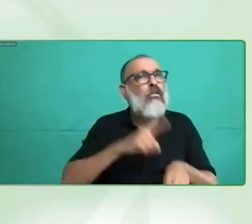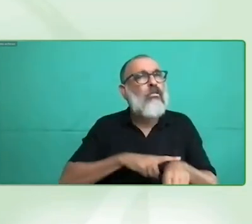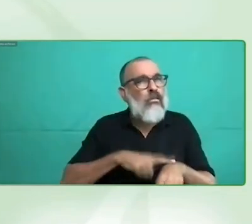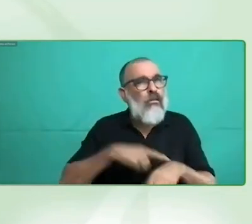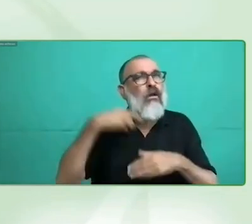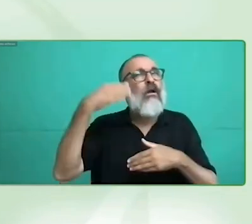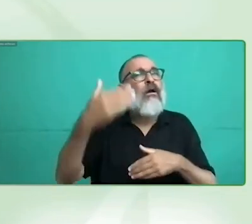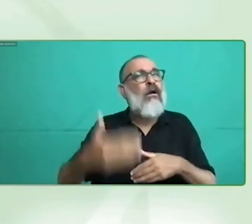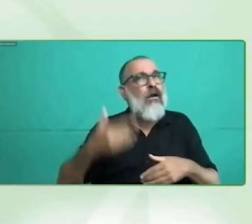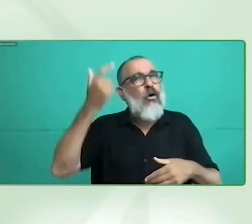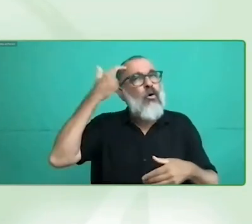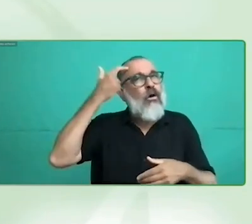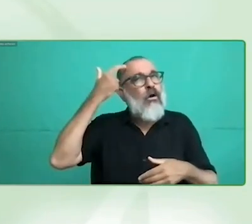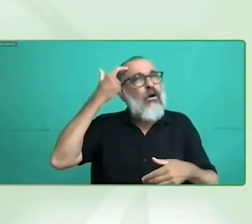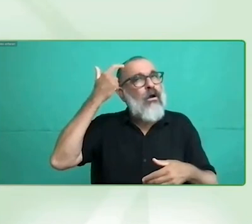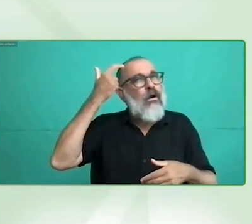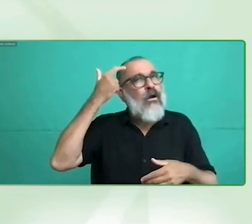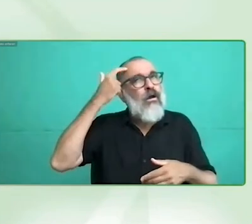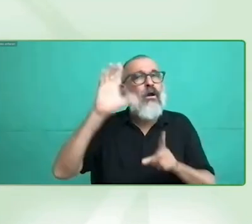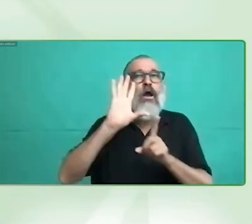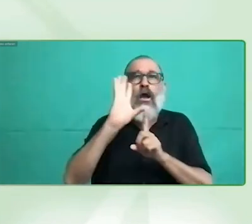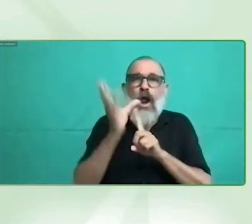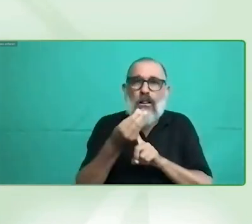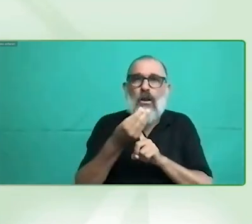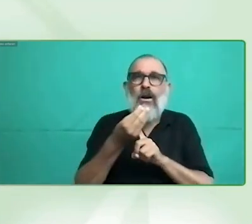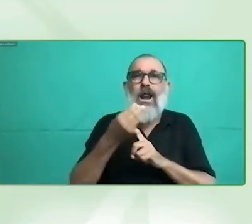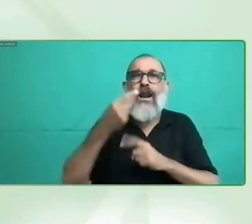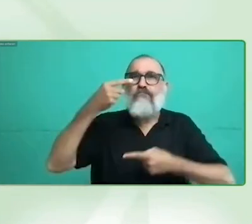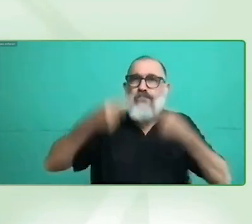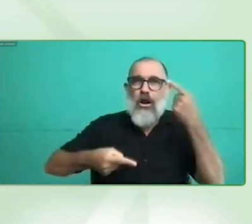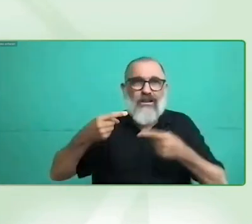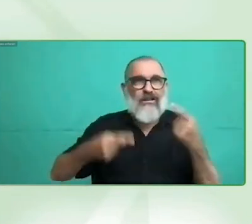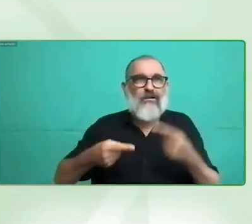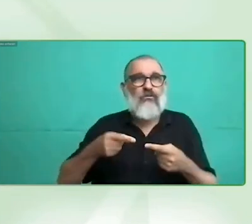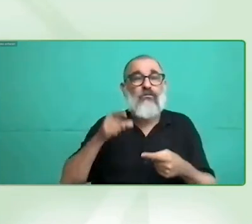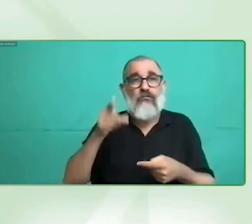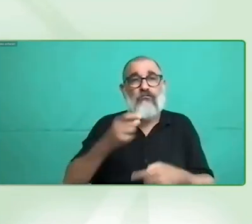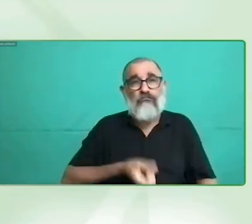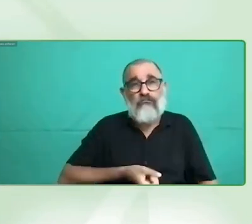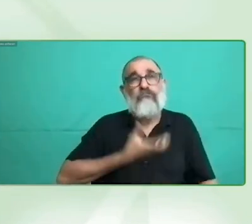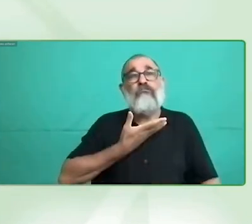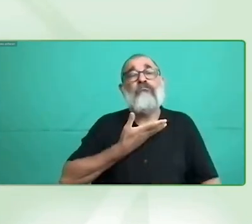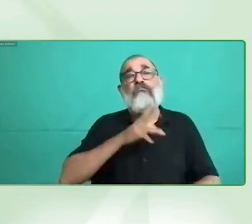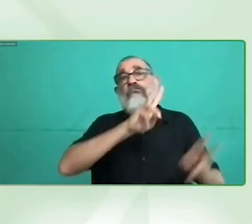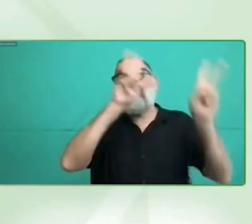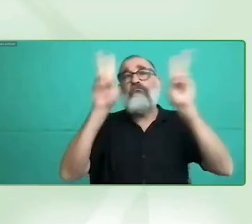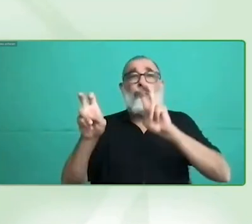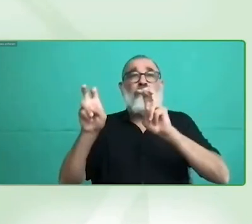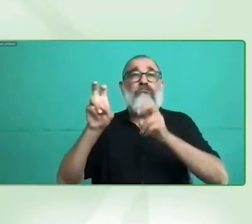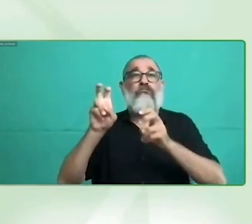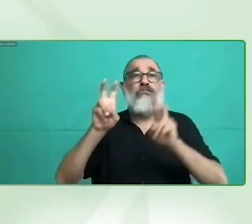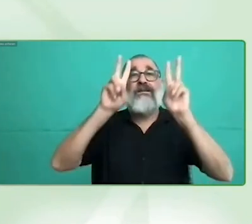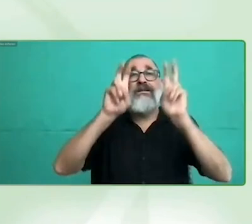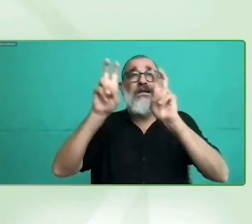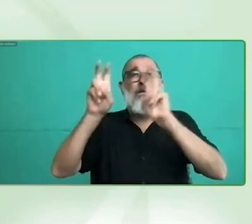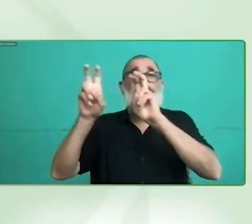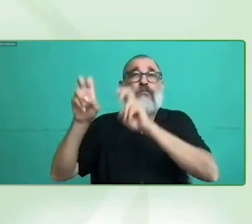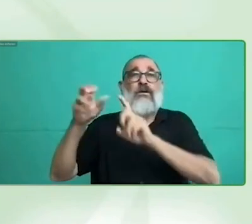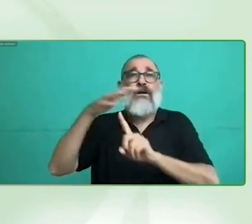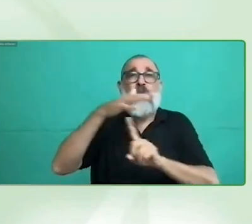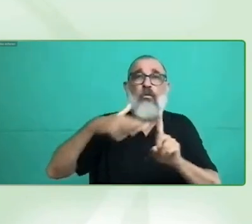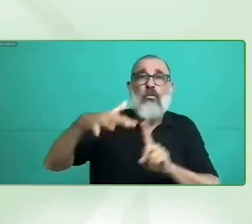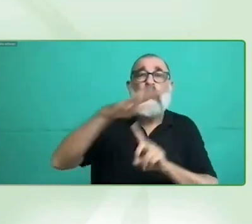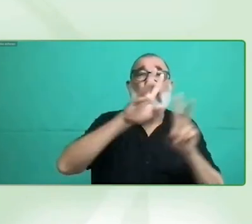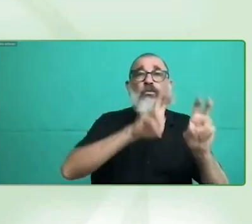emprendimiento colectivo y esperamos que seguir desarrollando este trabajo, seguir fortaleciendo a nivel interno